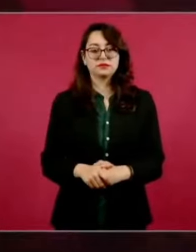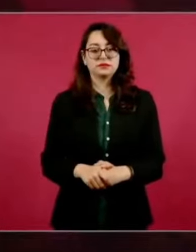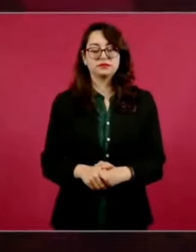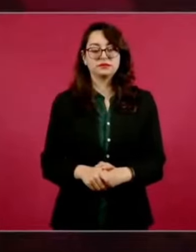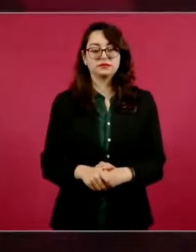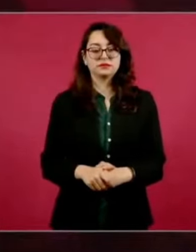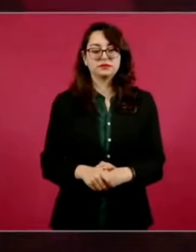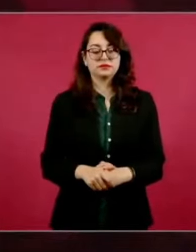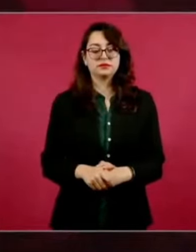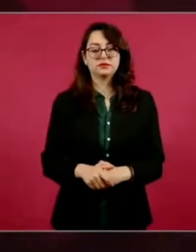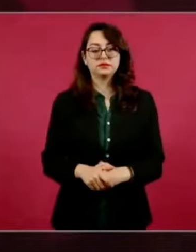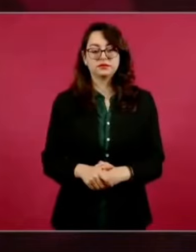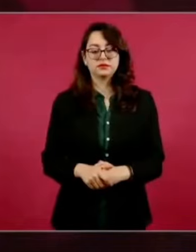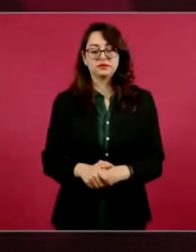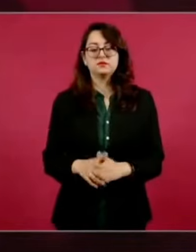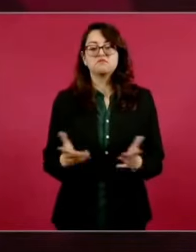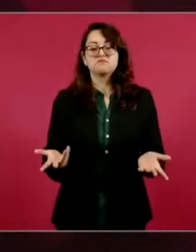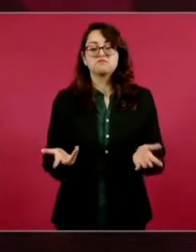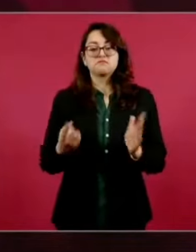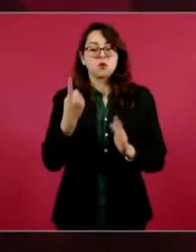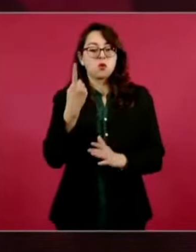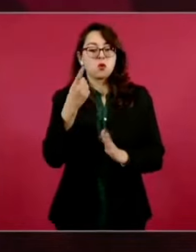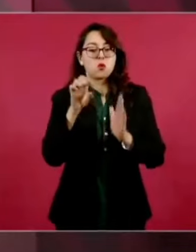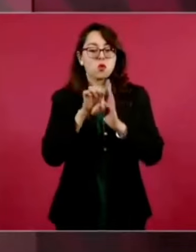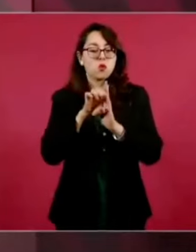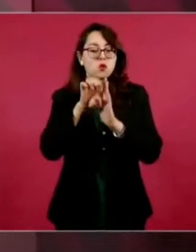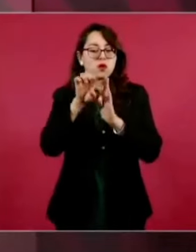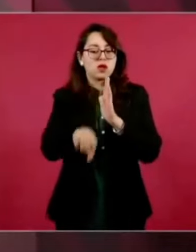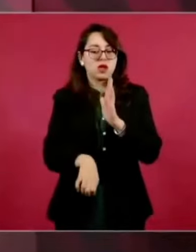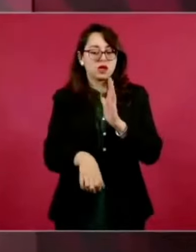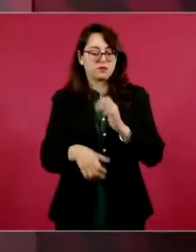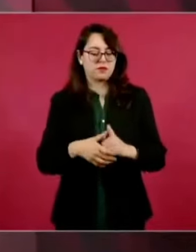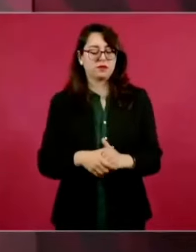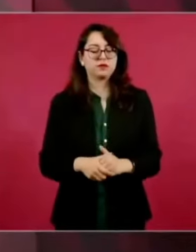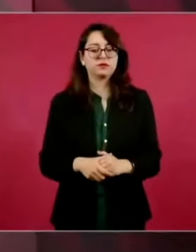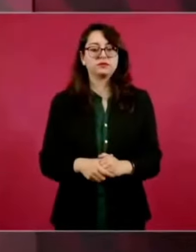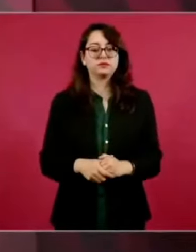bueno, les voy a poner un ejemplo.